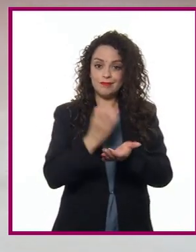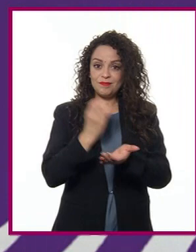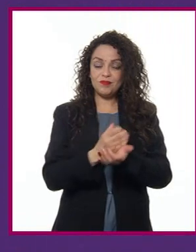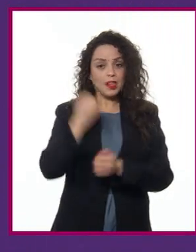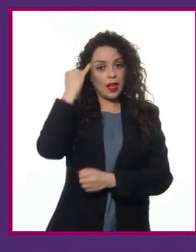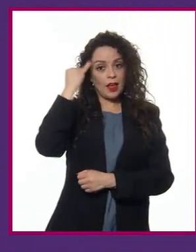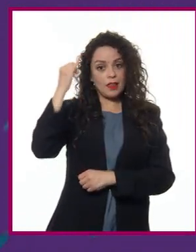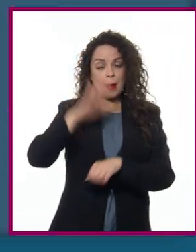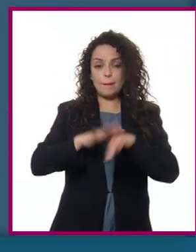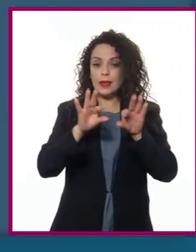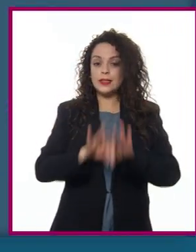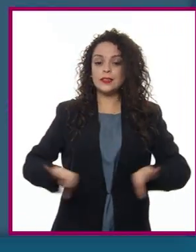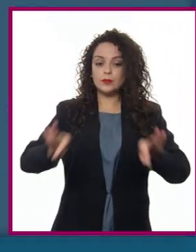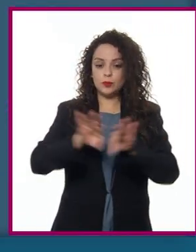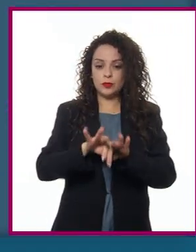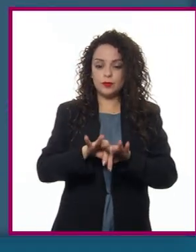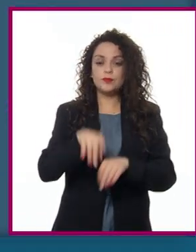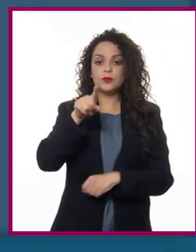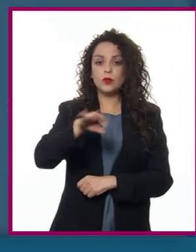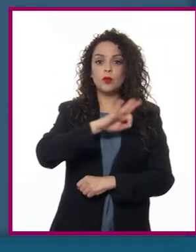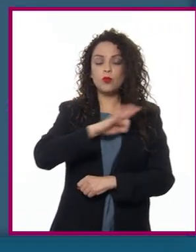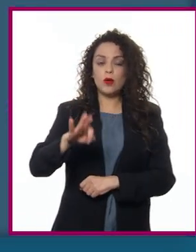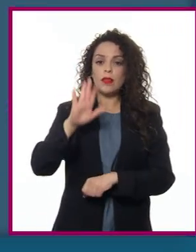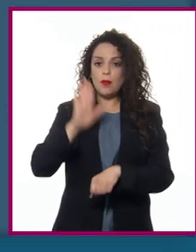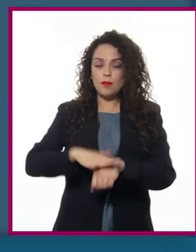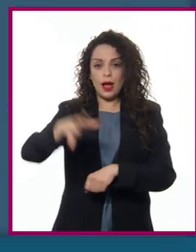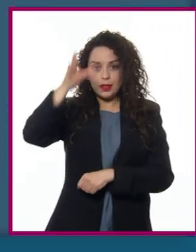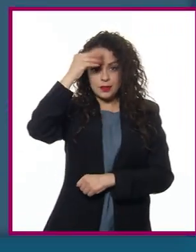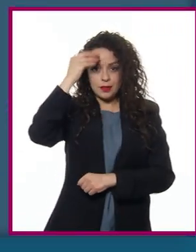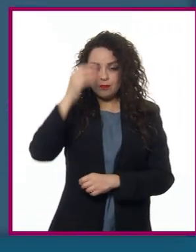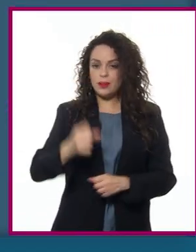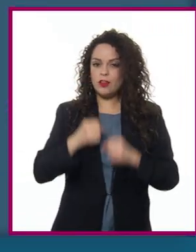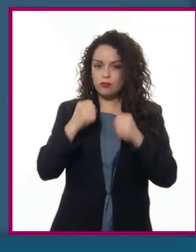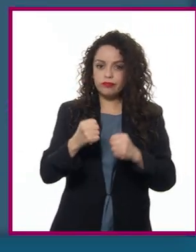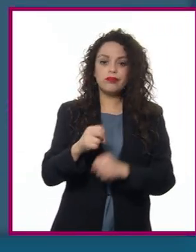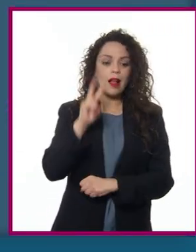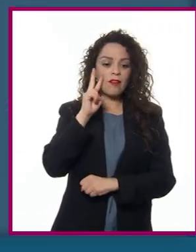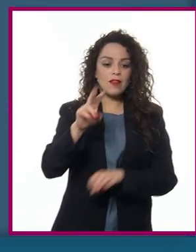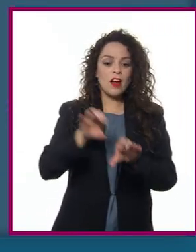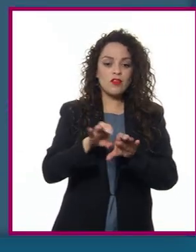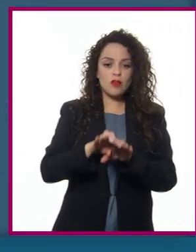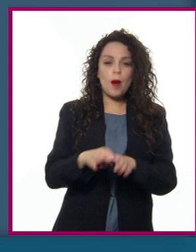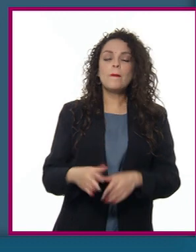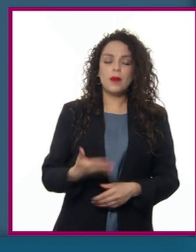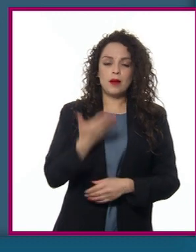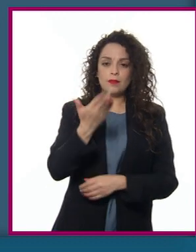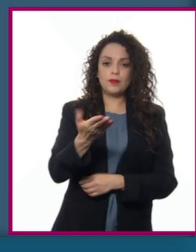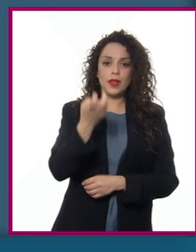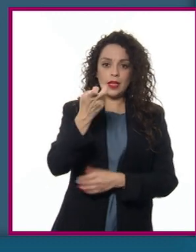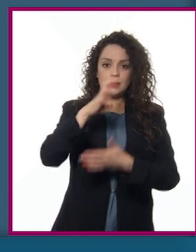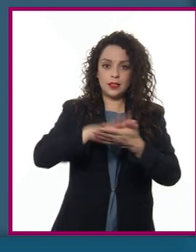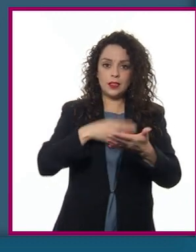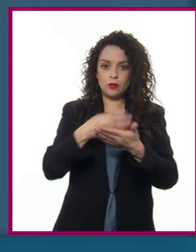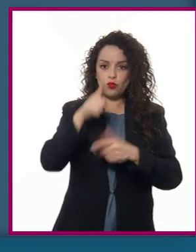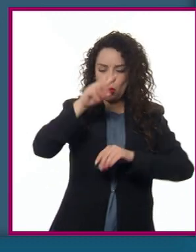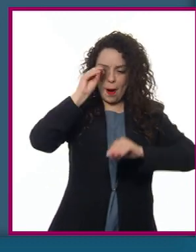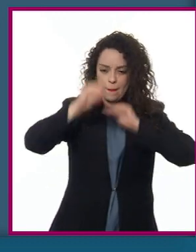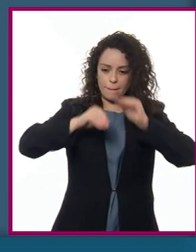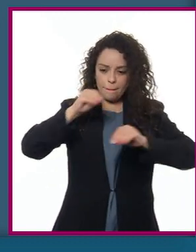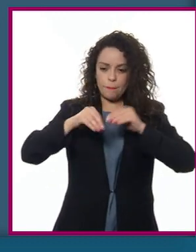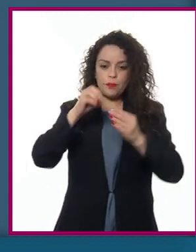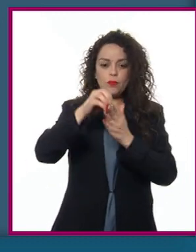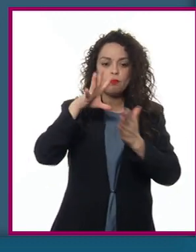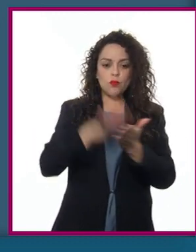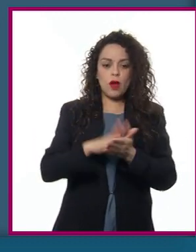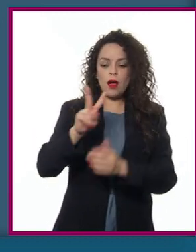ideas clave. Para que puedan reafirmar lo aprendido en esta sesión, les proponemos llenar la siguiente tabla. En ella colocarán